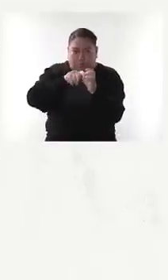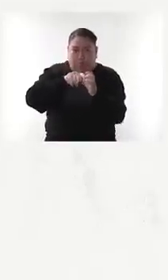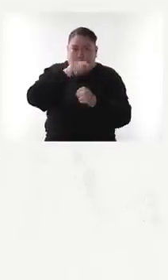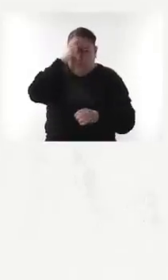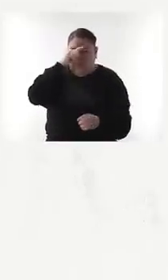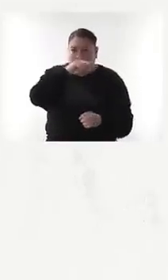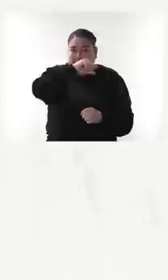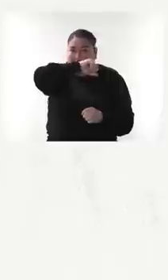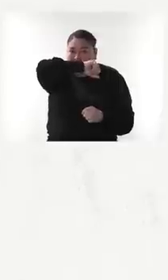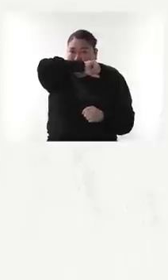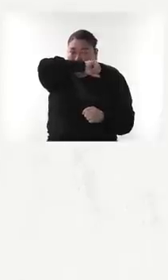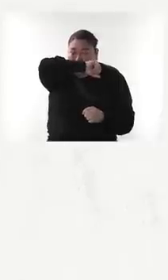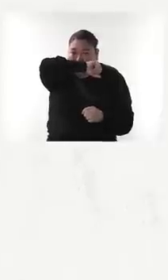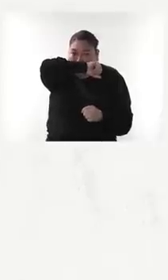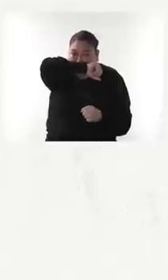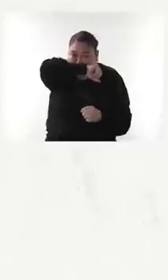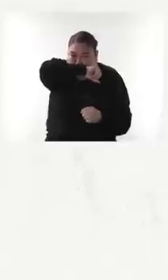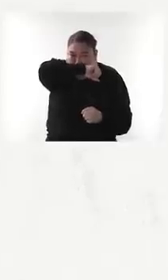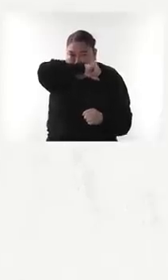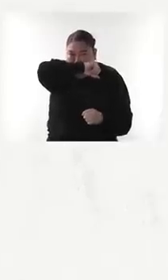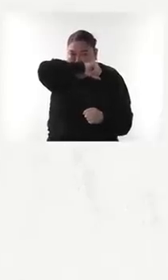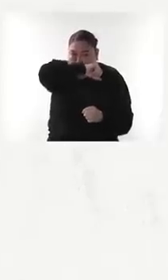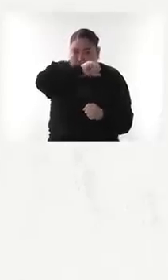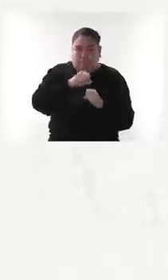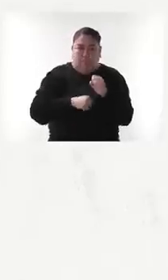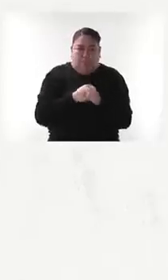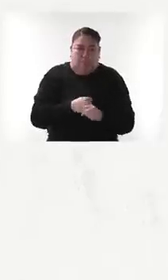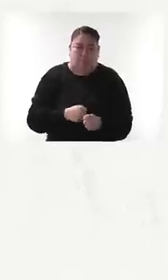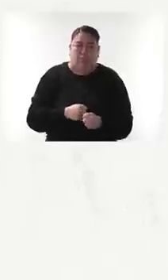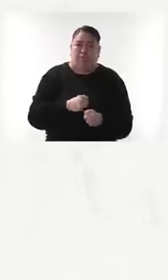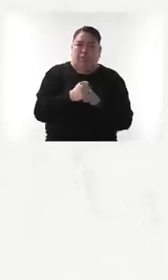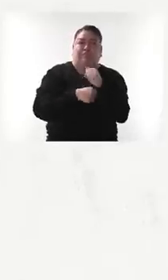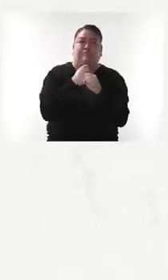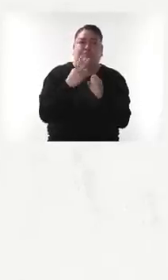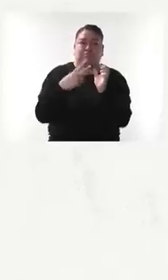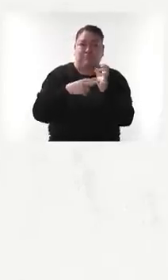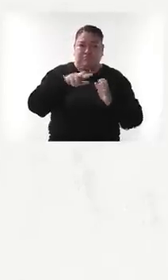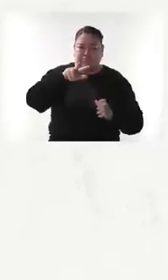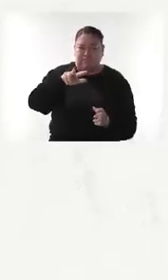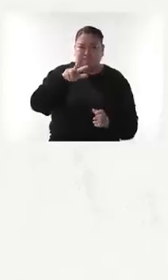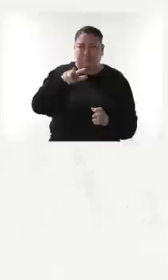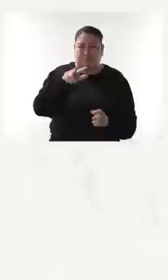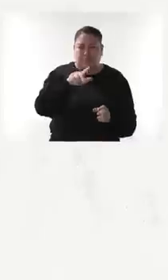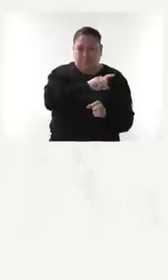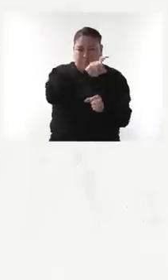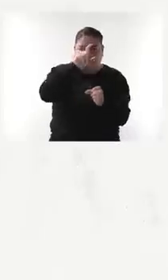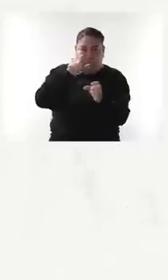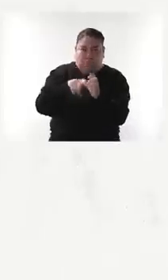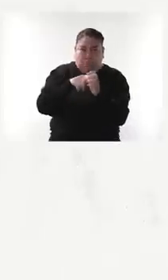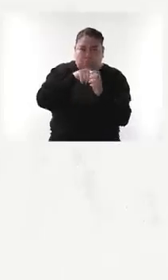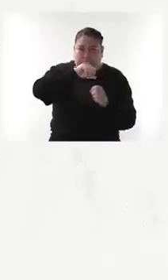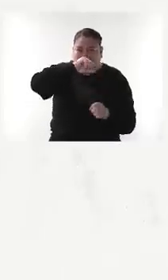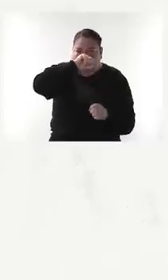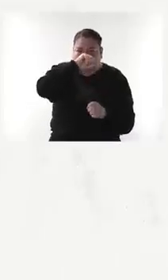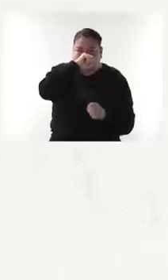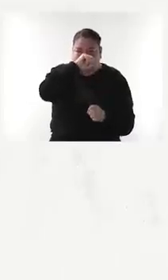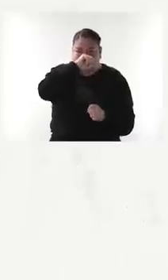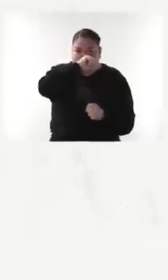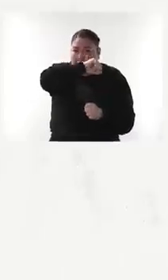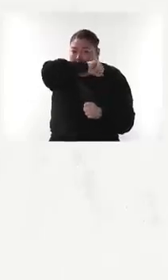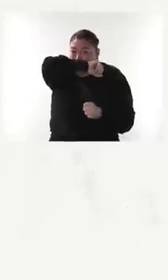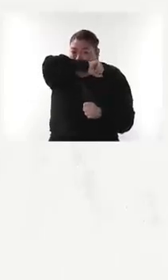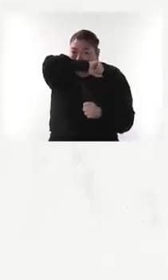la multipropiedad. En el 18 vemos la última reforma donde se habla de